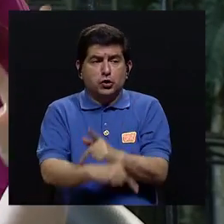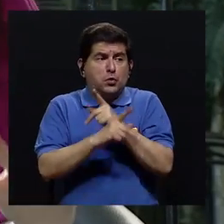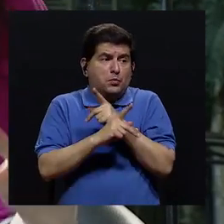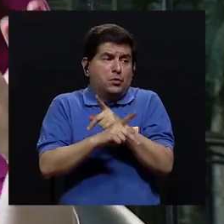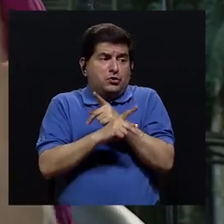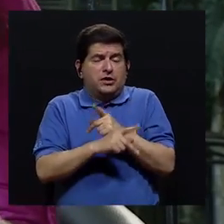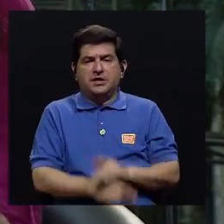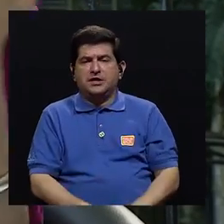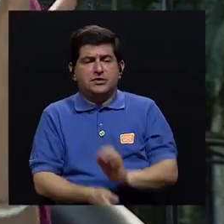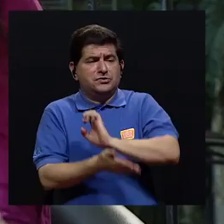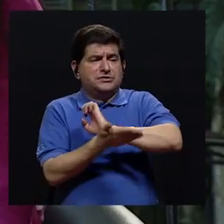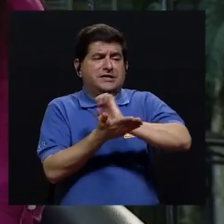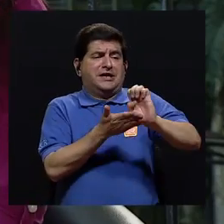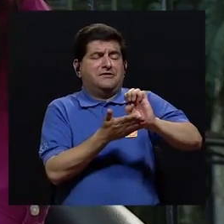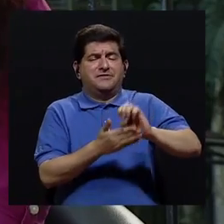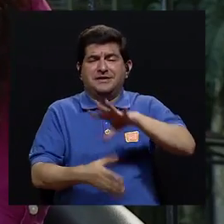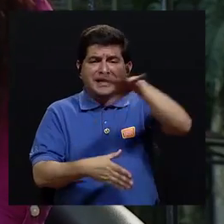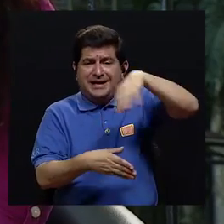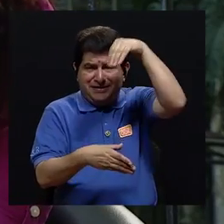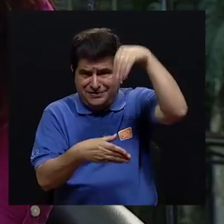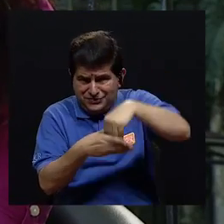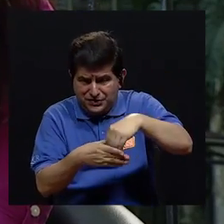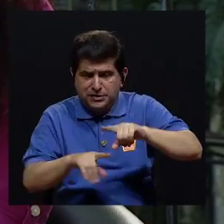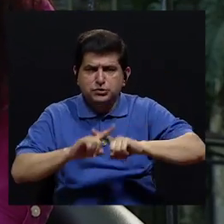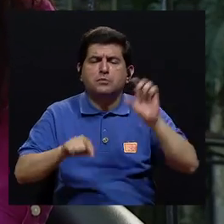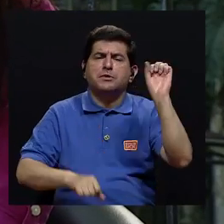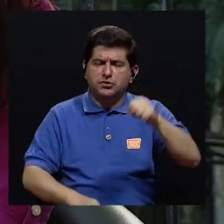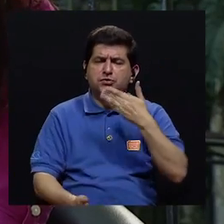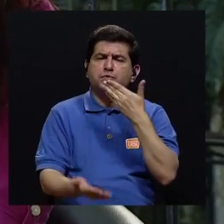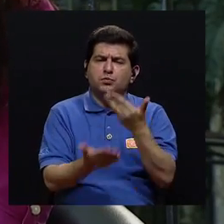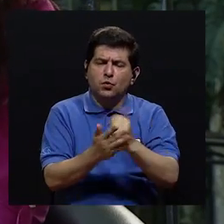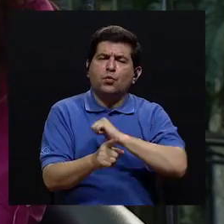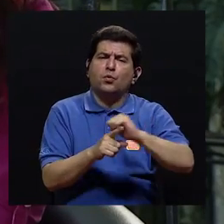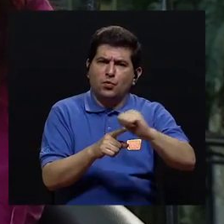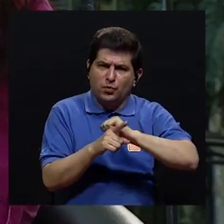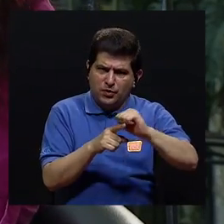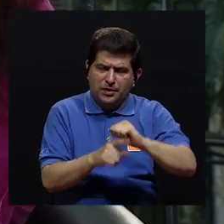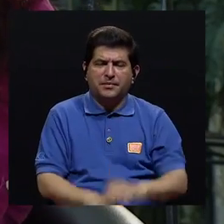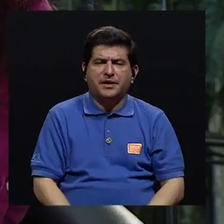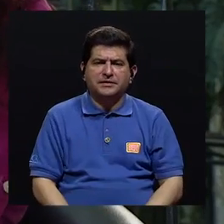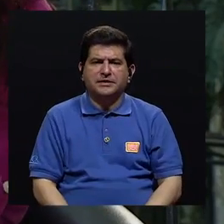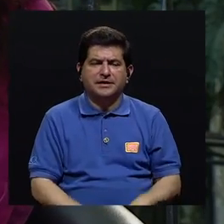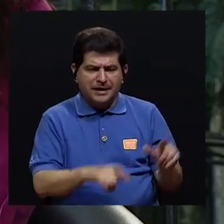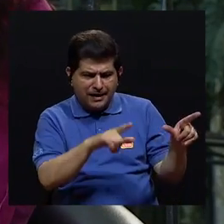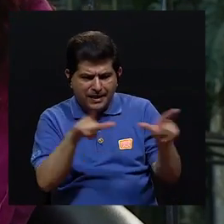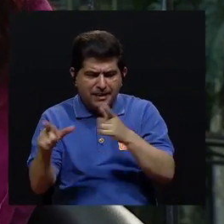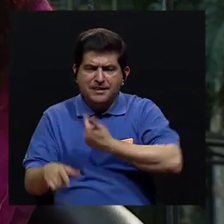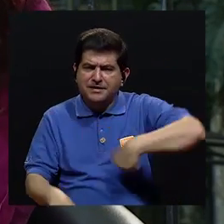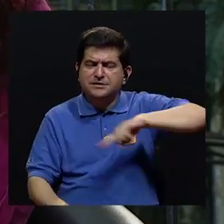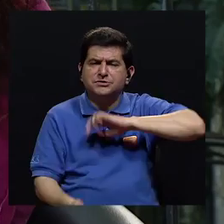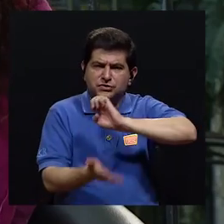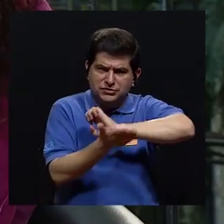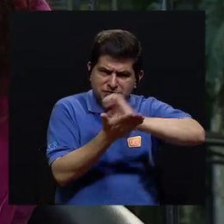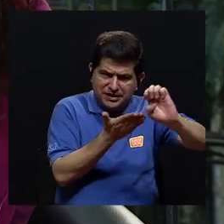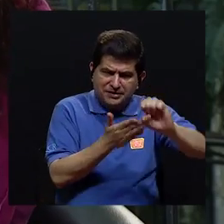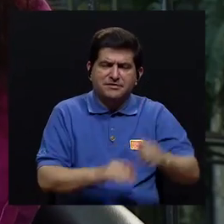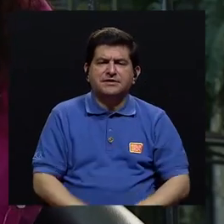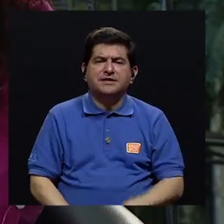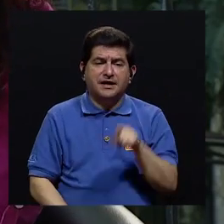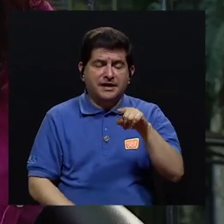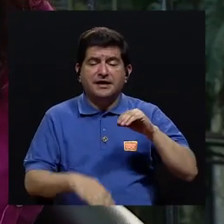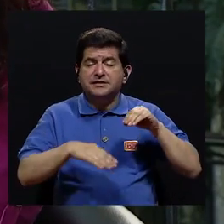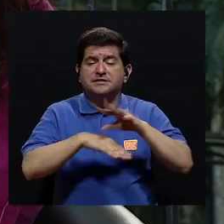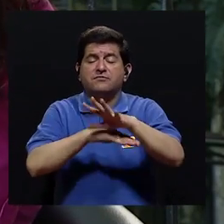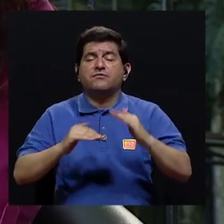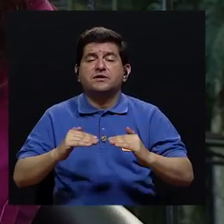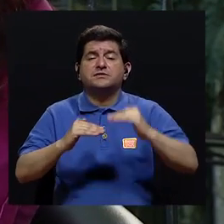burbujita inmunes al contexto, pero sí con buenas prácticas, con buenas disposiciones, podemos evitar que esa consecuencia